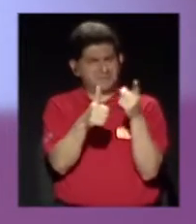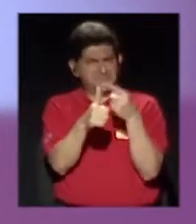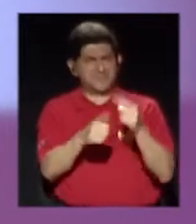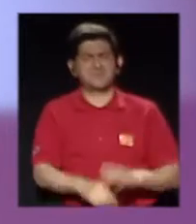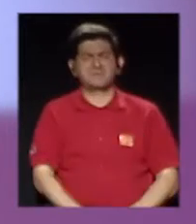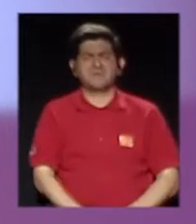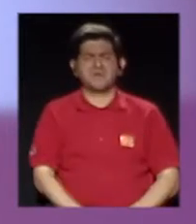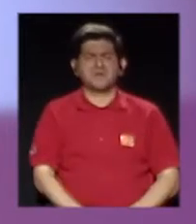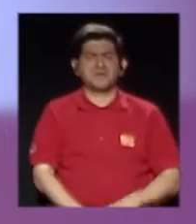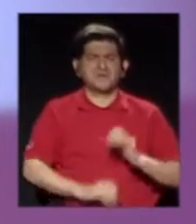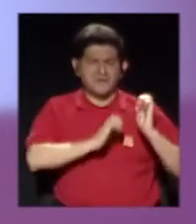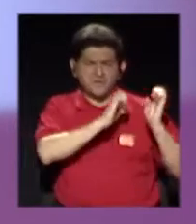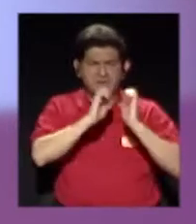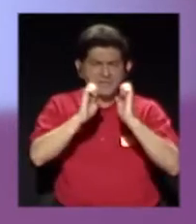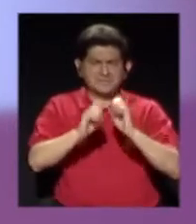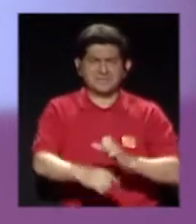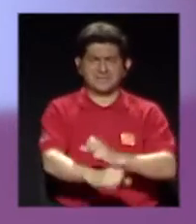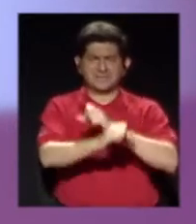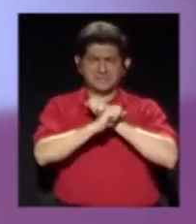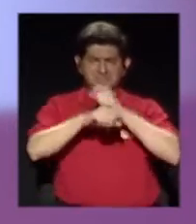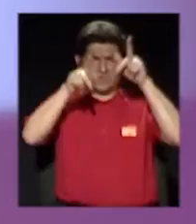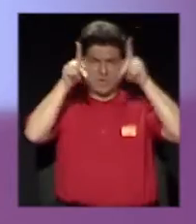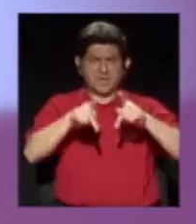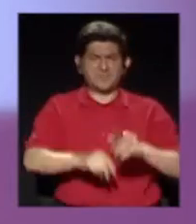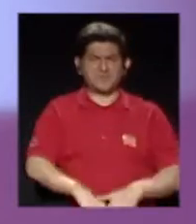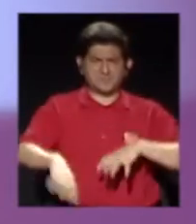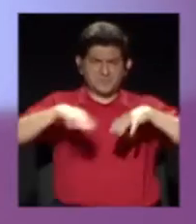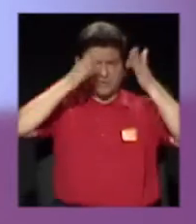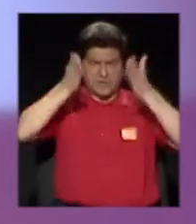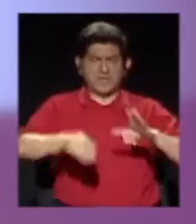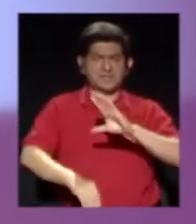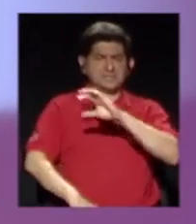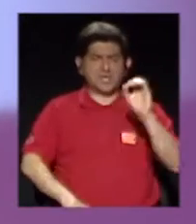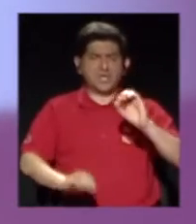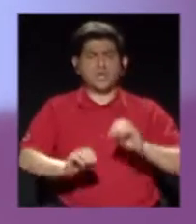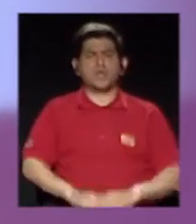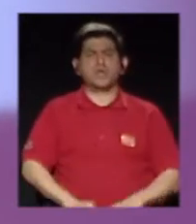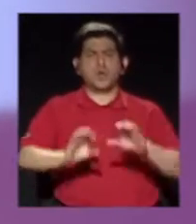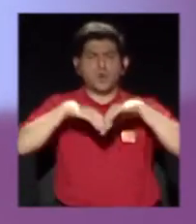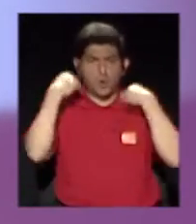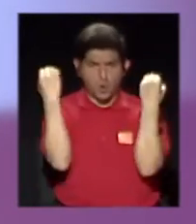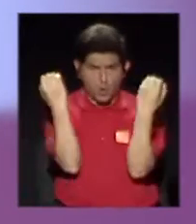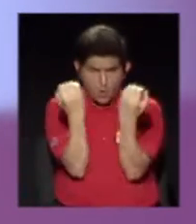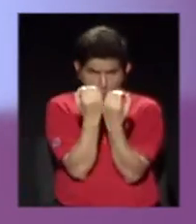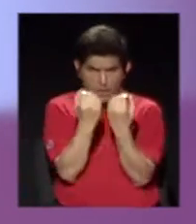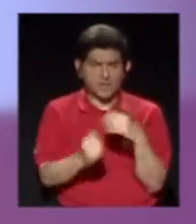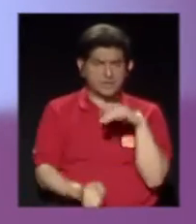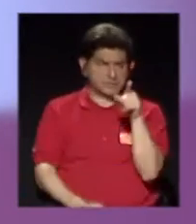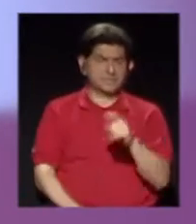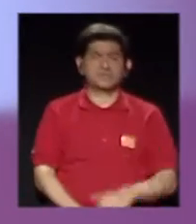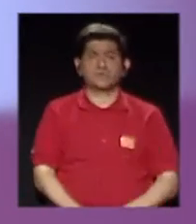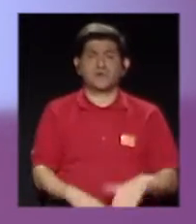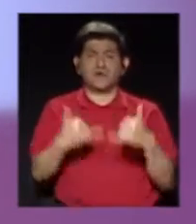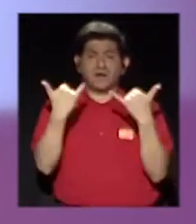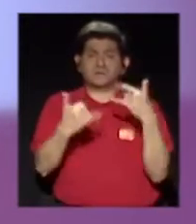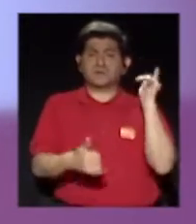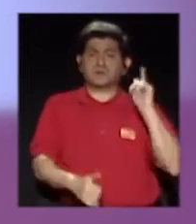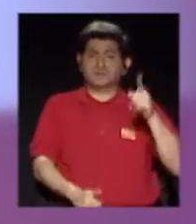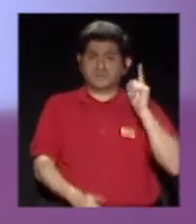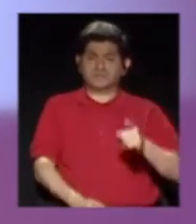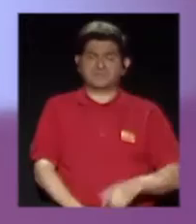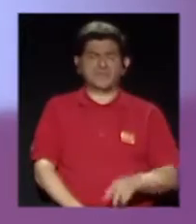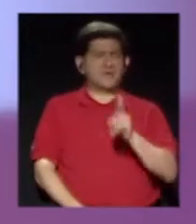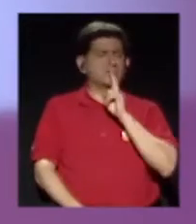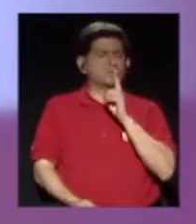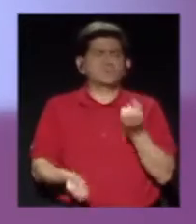estrategias de seguridad para los activistas y también para las organizaciones que están siendo amenazadas en honduras una